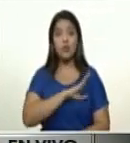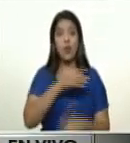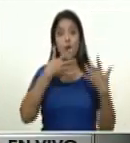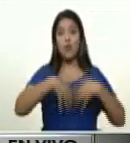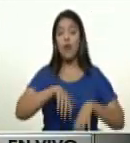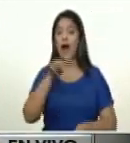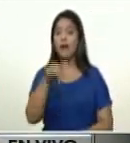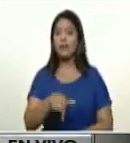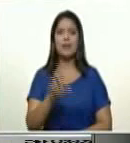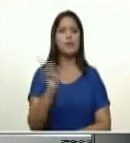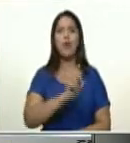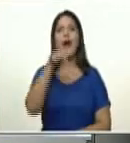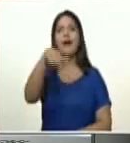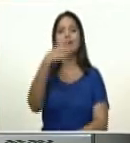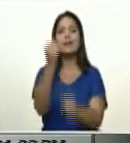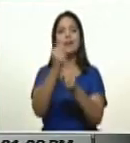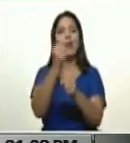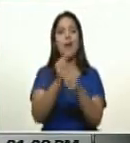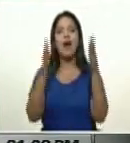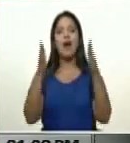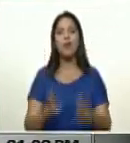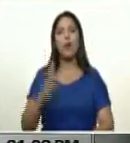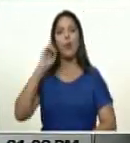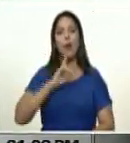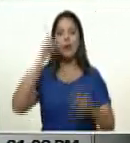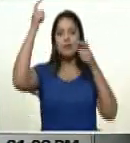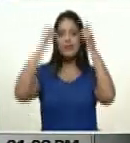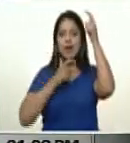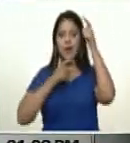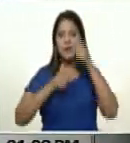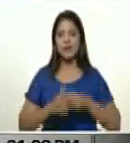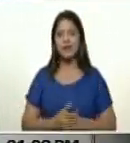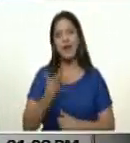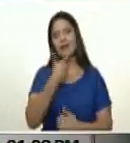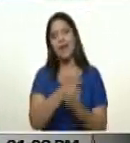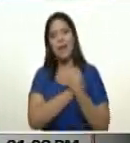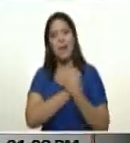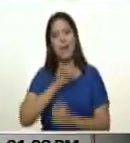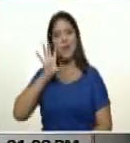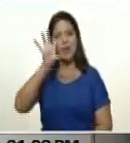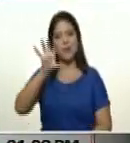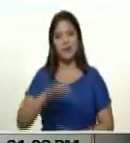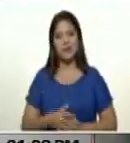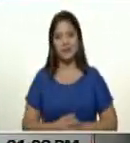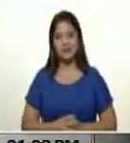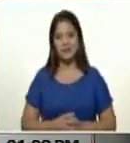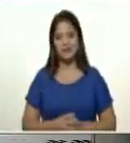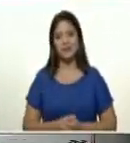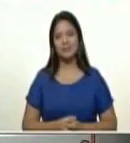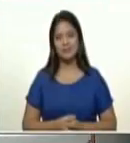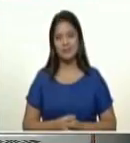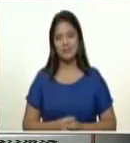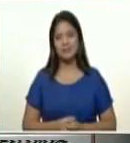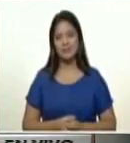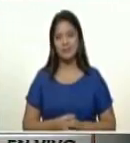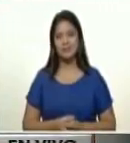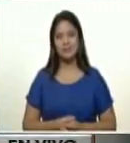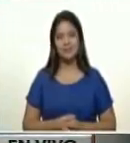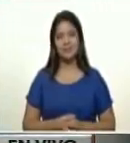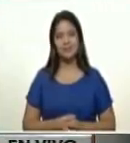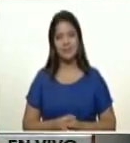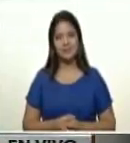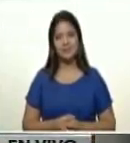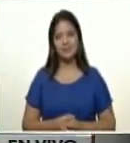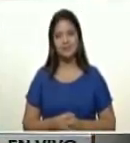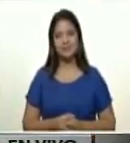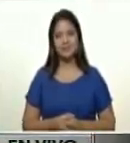que hay es trabajadores bolivarianos, chavistas que amamos la patria. Contra vale, obrero. Presidente,